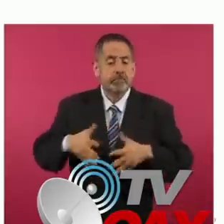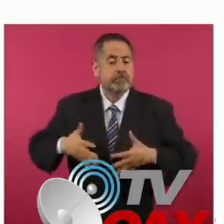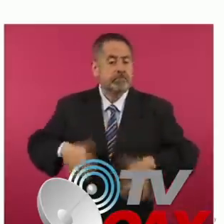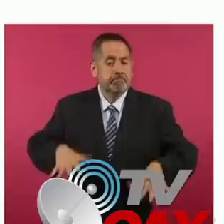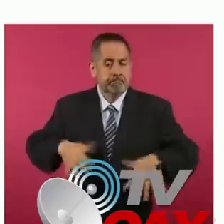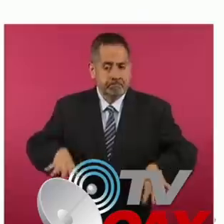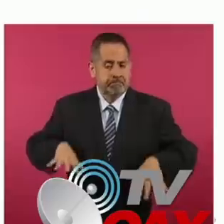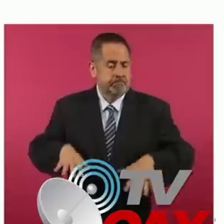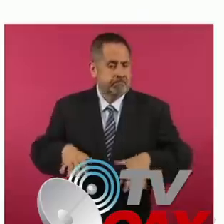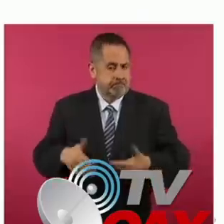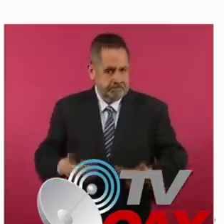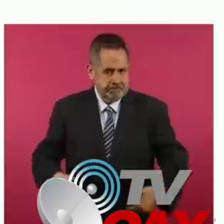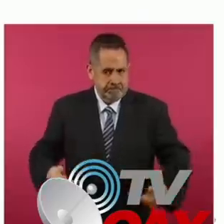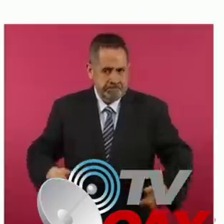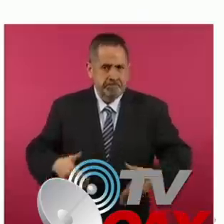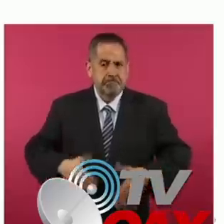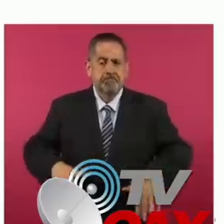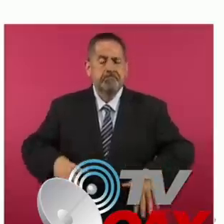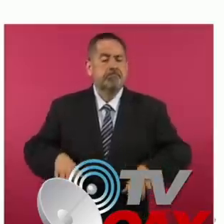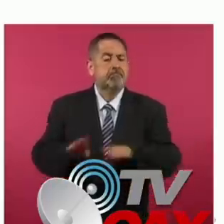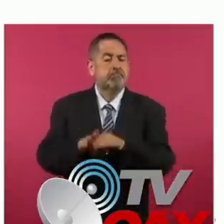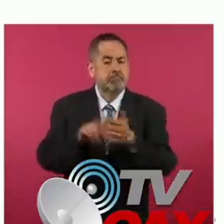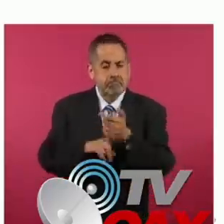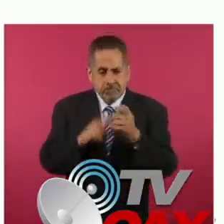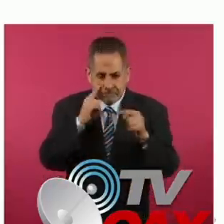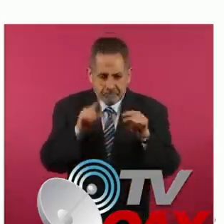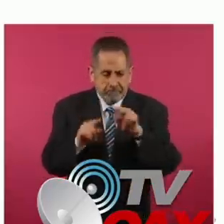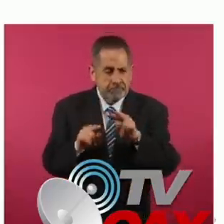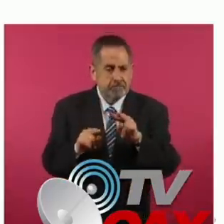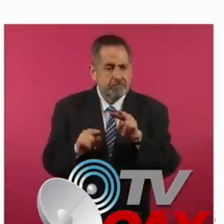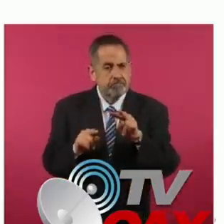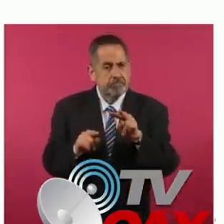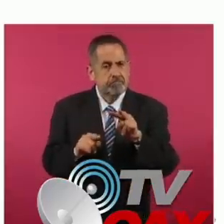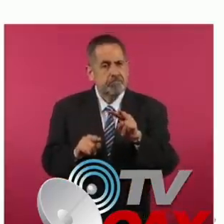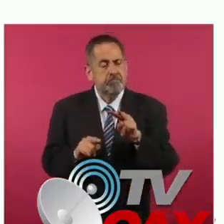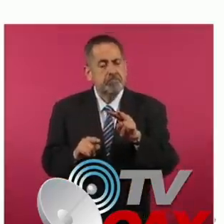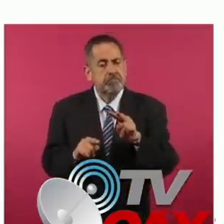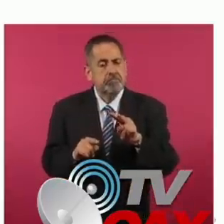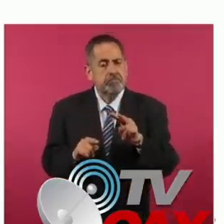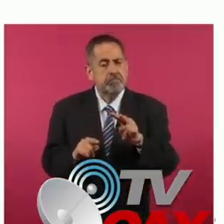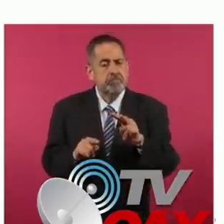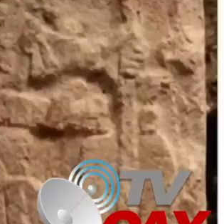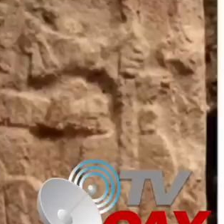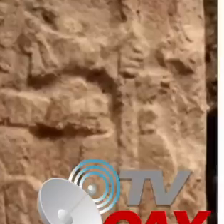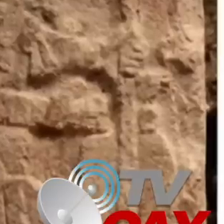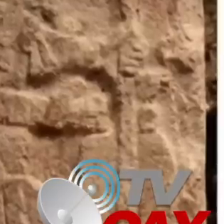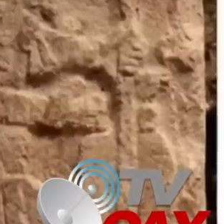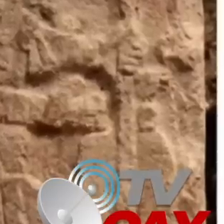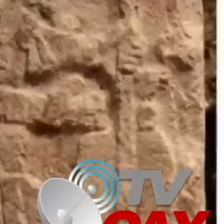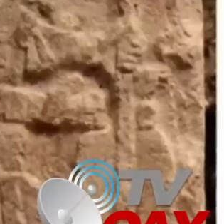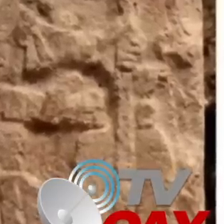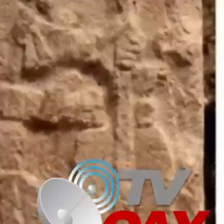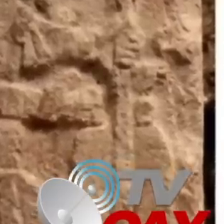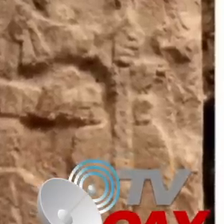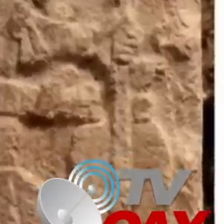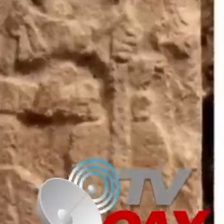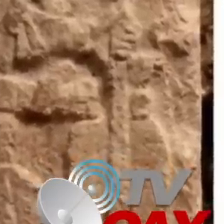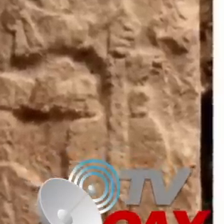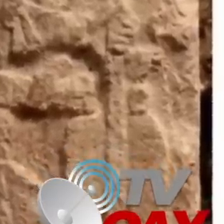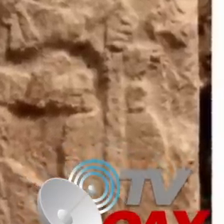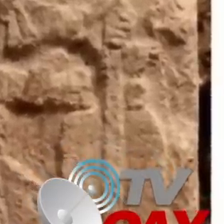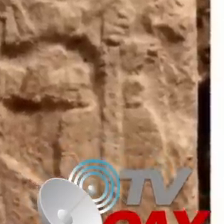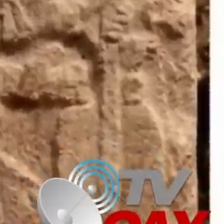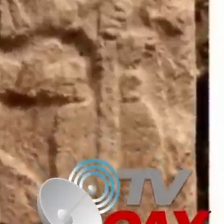reticulada que se cubre hasta prácticamente los